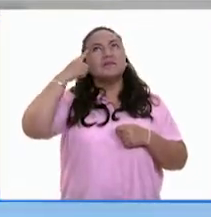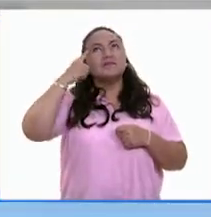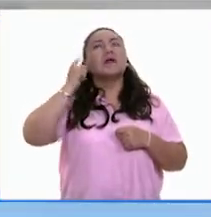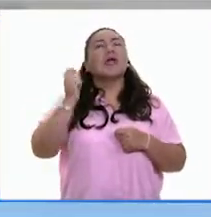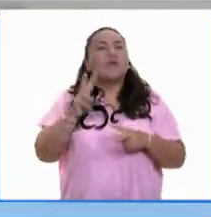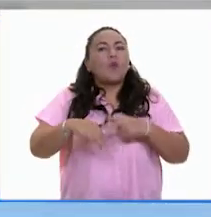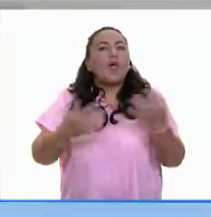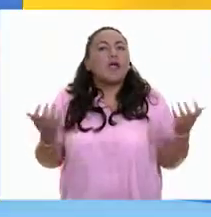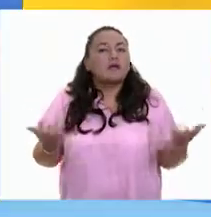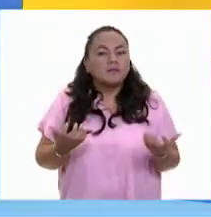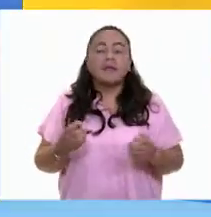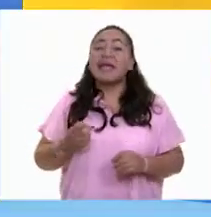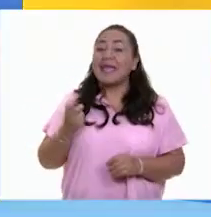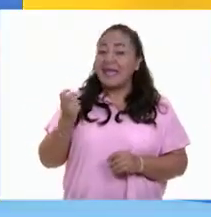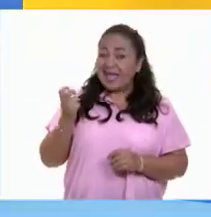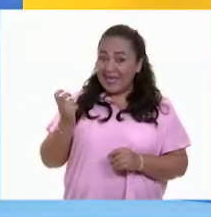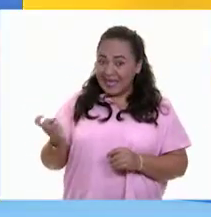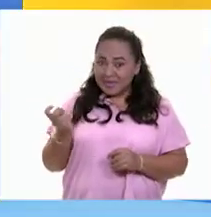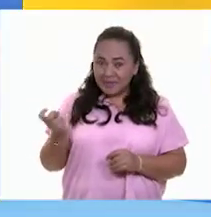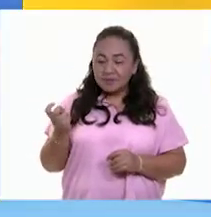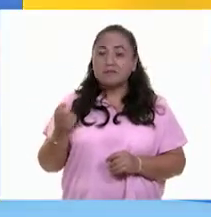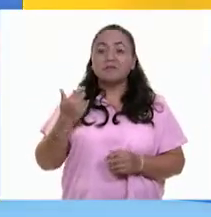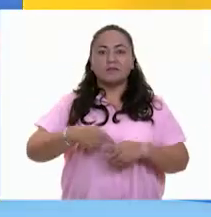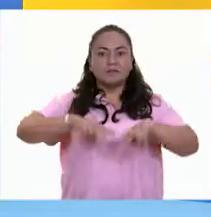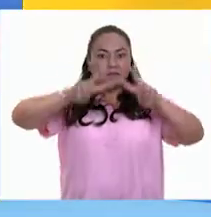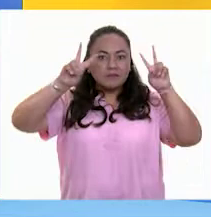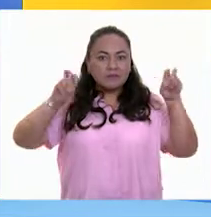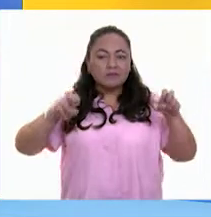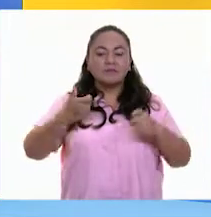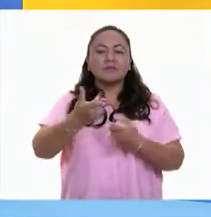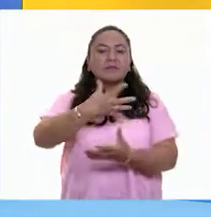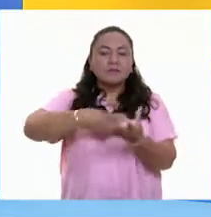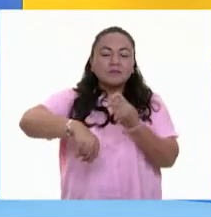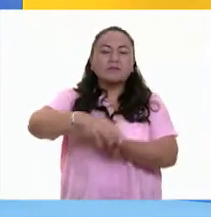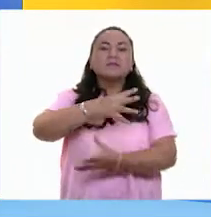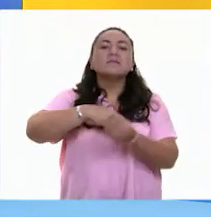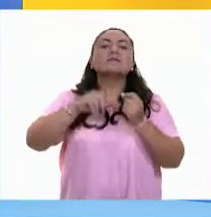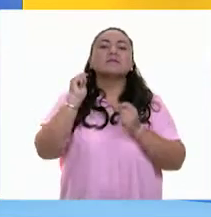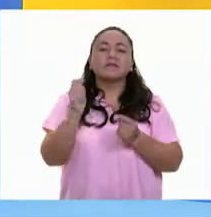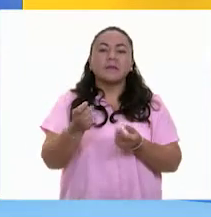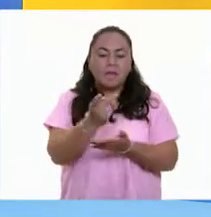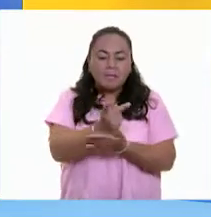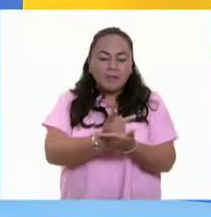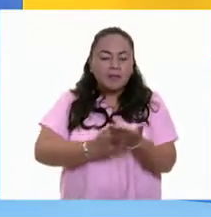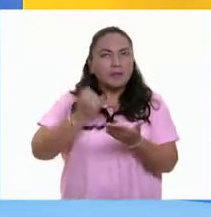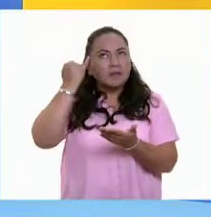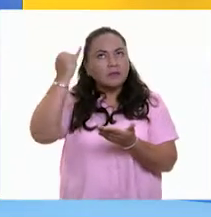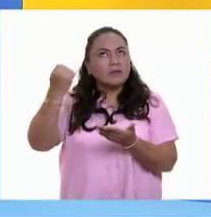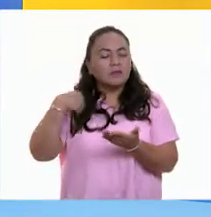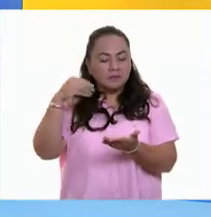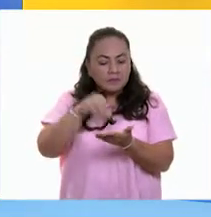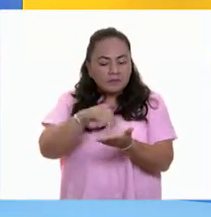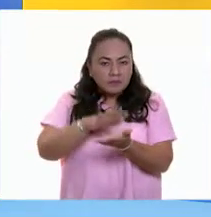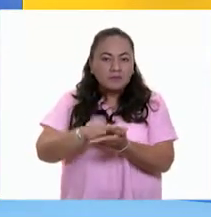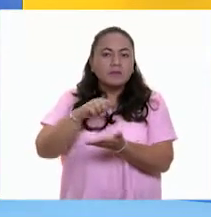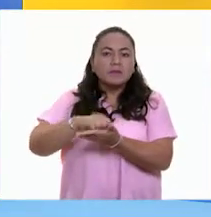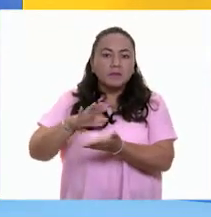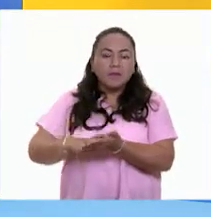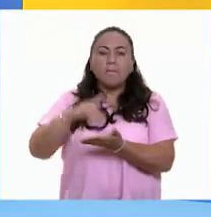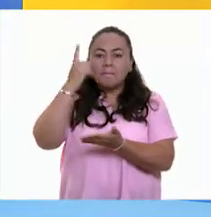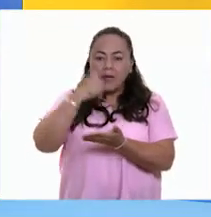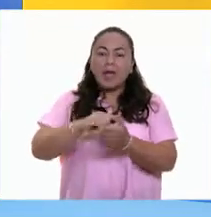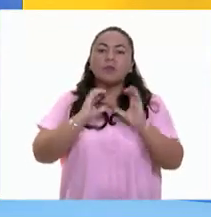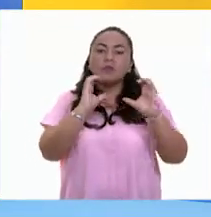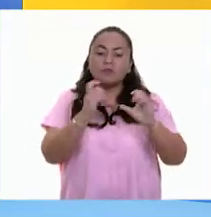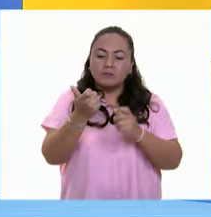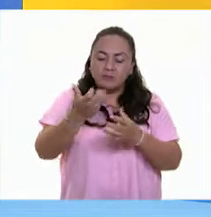todo momento. Así es. Entonces, los temas económicos tienen que ver con la planificación y con los motivos que se tienen para gastar los recursos